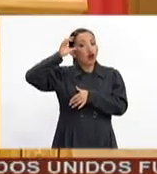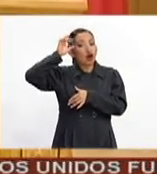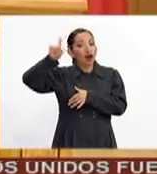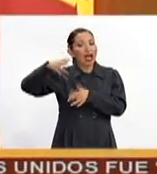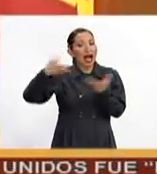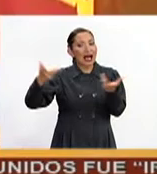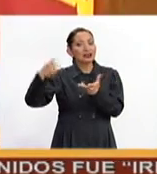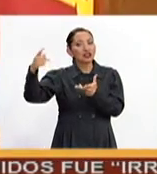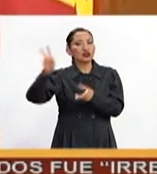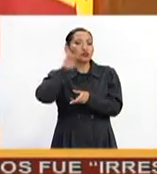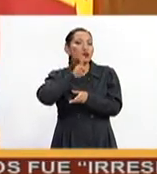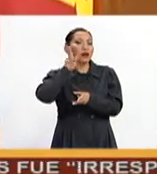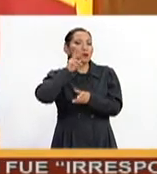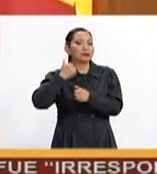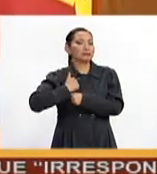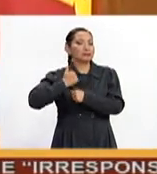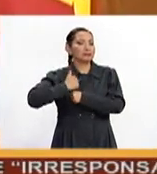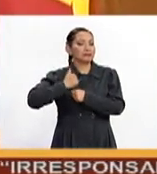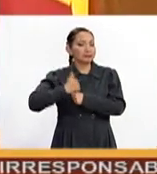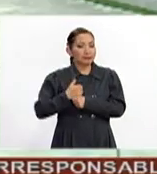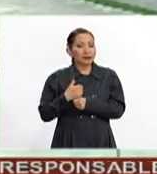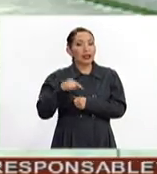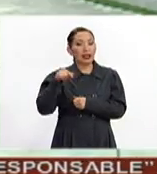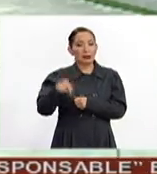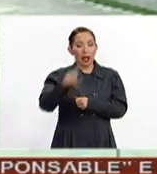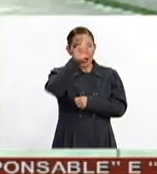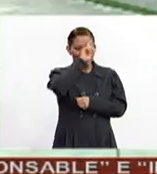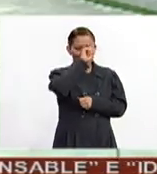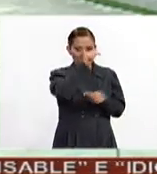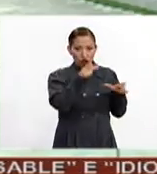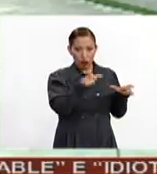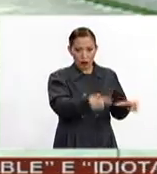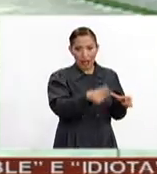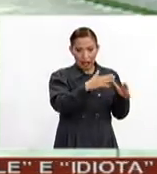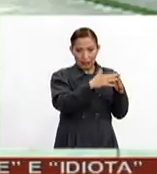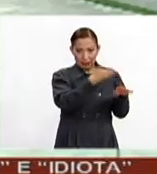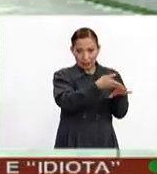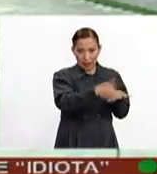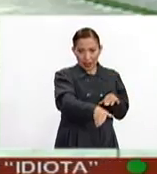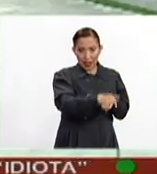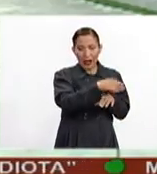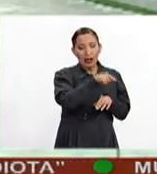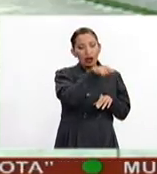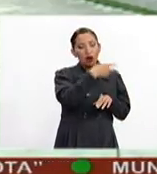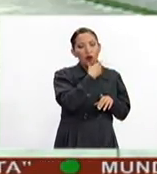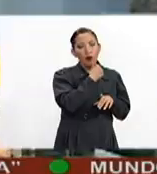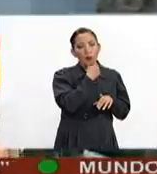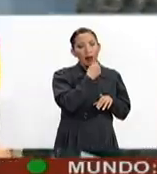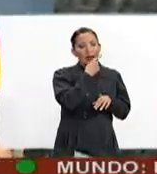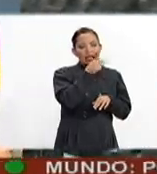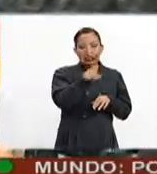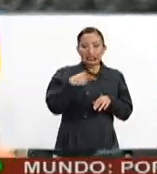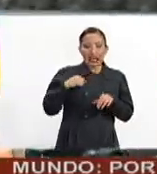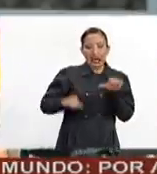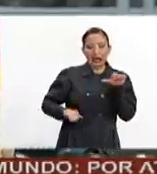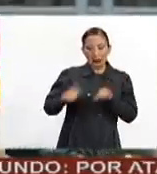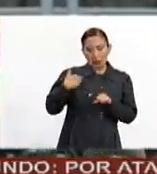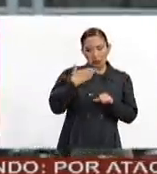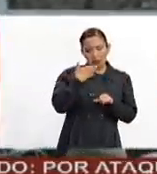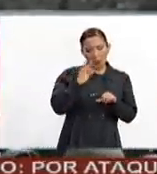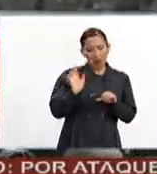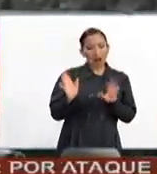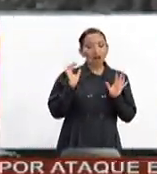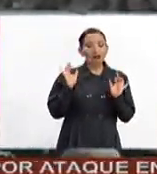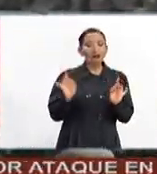suele realizar pruebas militares. Para el asesor de seguridad de la Casa Blanca, Heer McMaster, esta acción es prudente,